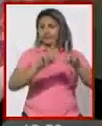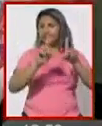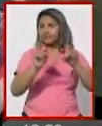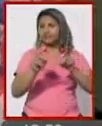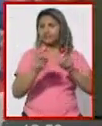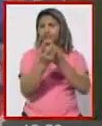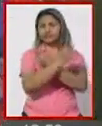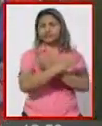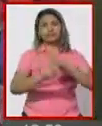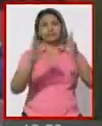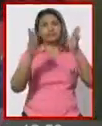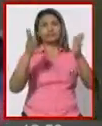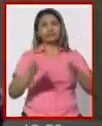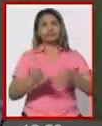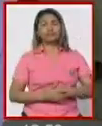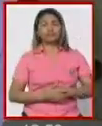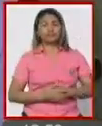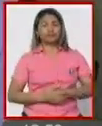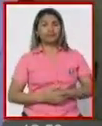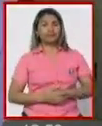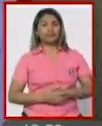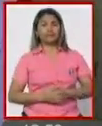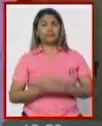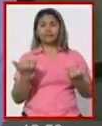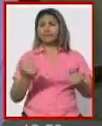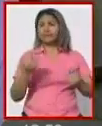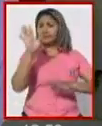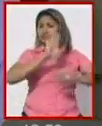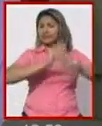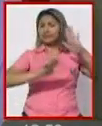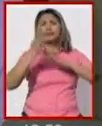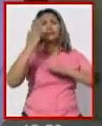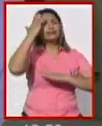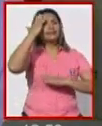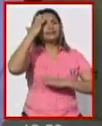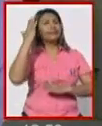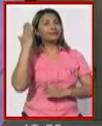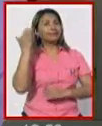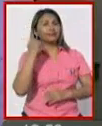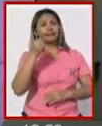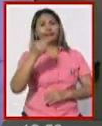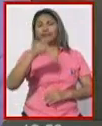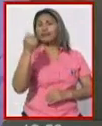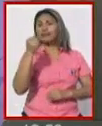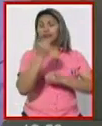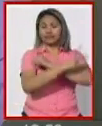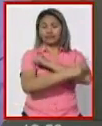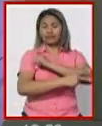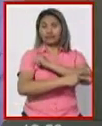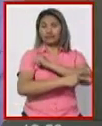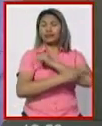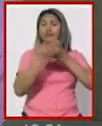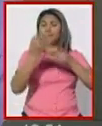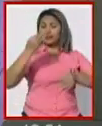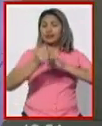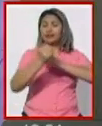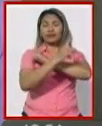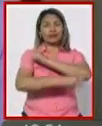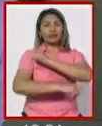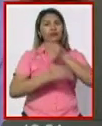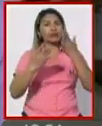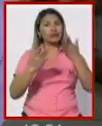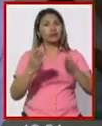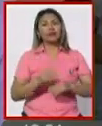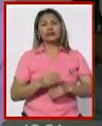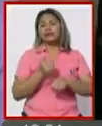por los demócratas. Y lo que obviamente preocupa de sobremanera es el hecho de que en otros países se juzgue, se procese y se castigue